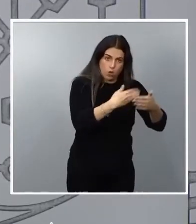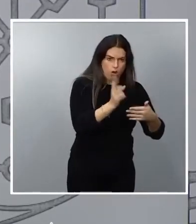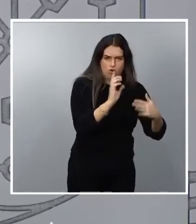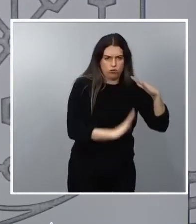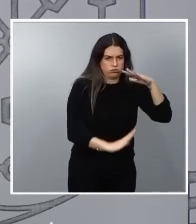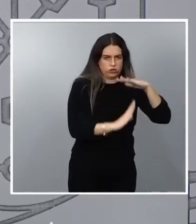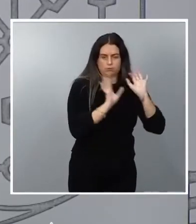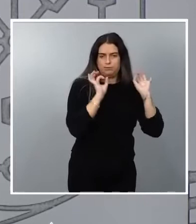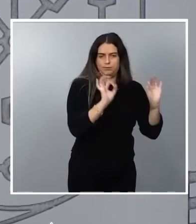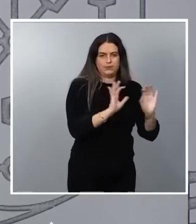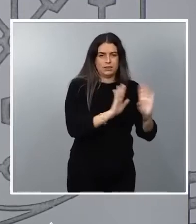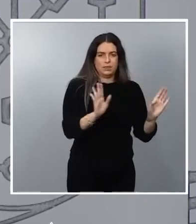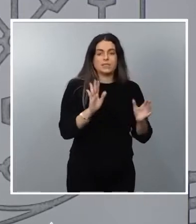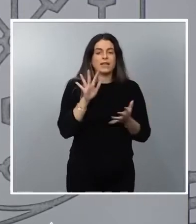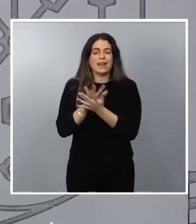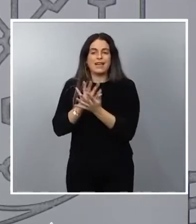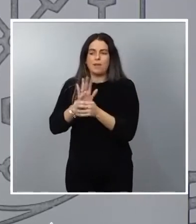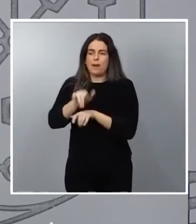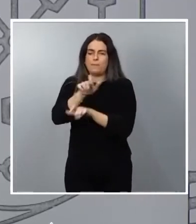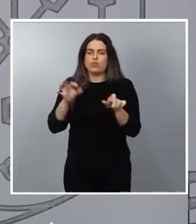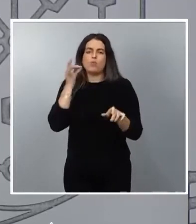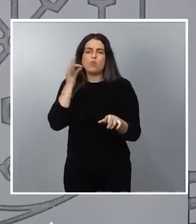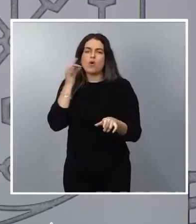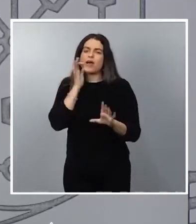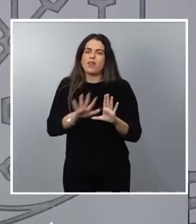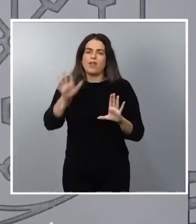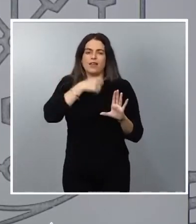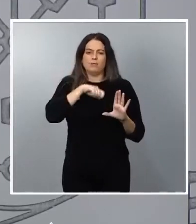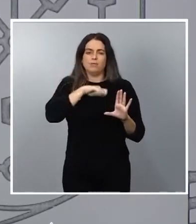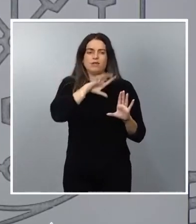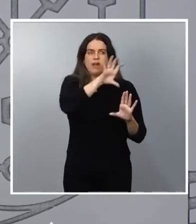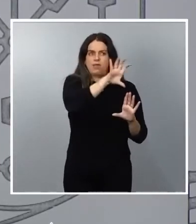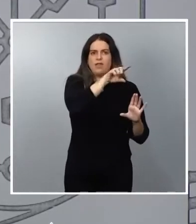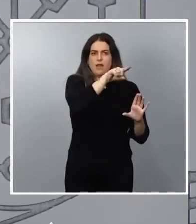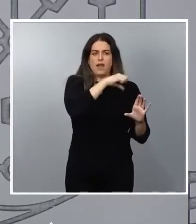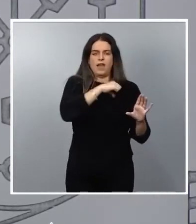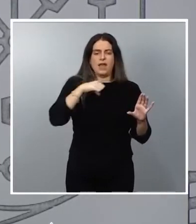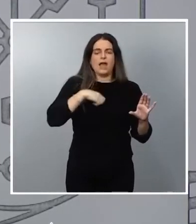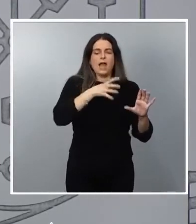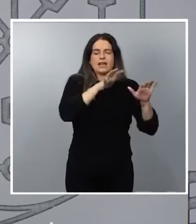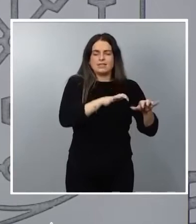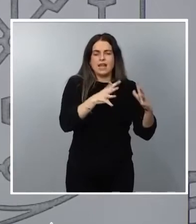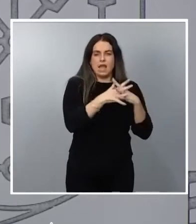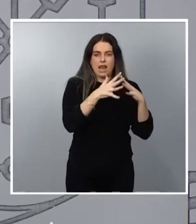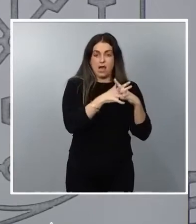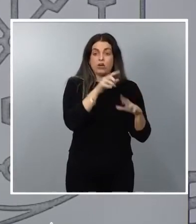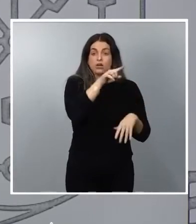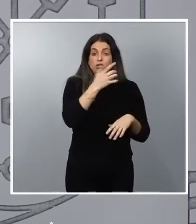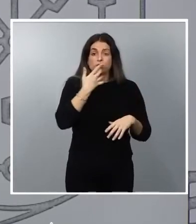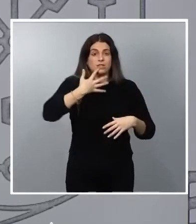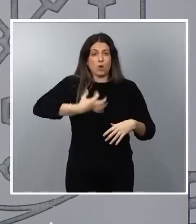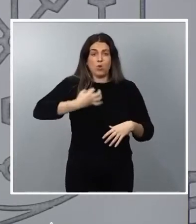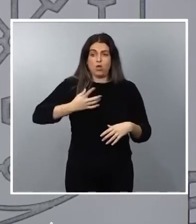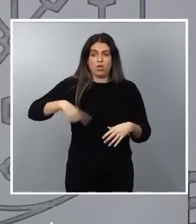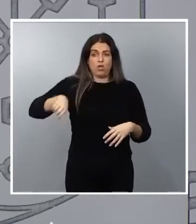mujeres de Castilla y león y de toda España así como a los profesionales sanitarios que tengan la absoluta seguridad de que el gobierno